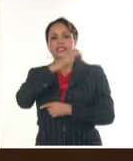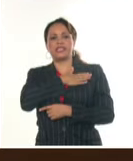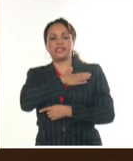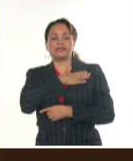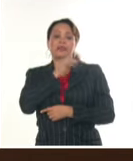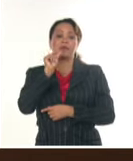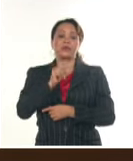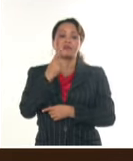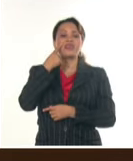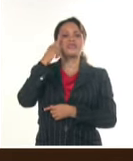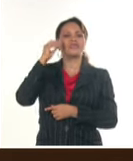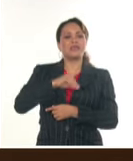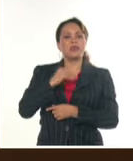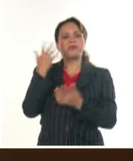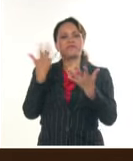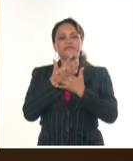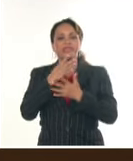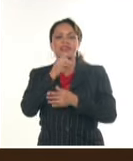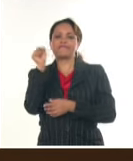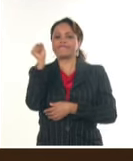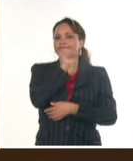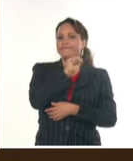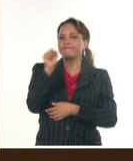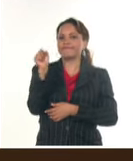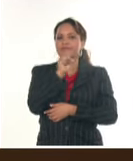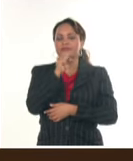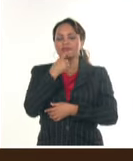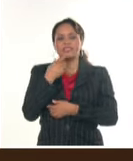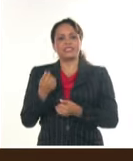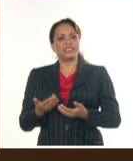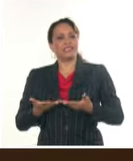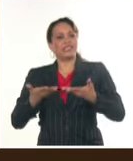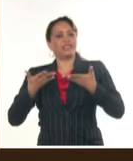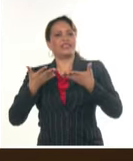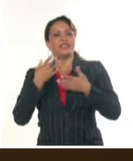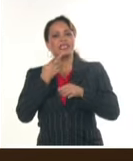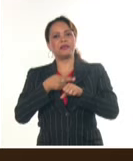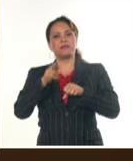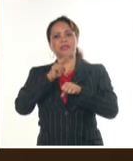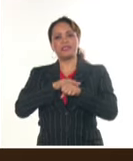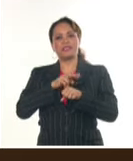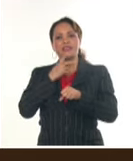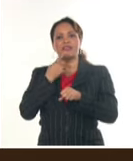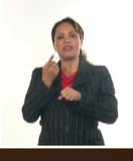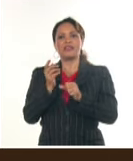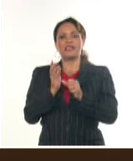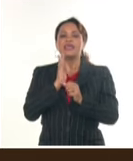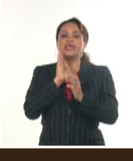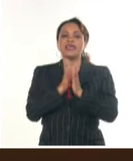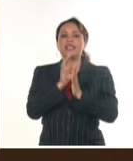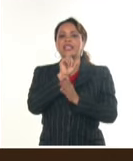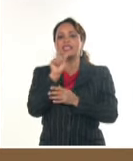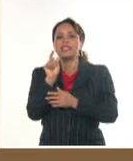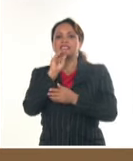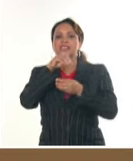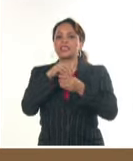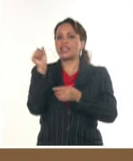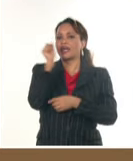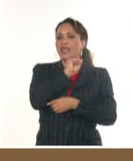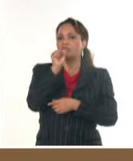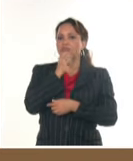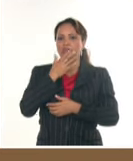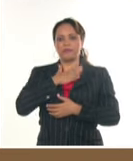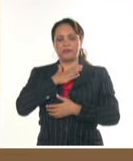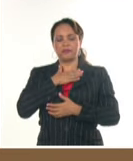las conozca y para que se sientan exaltados y representados en la vivencia que yo abordo en mis canciones. Yo pienso